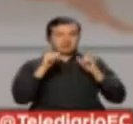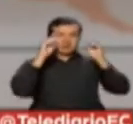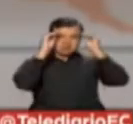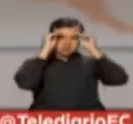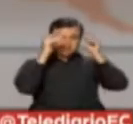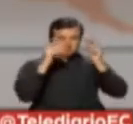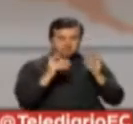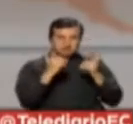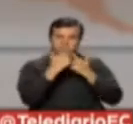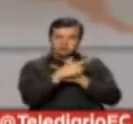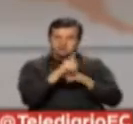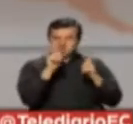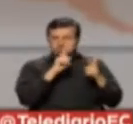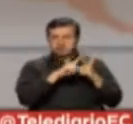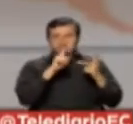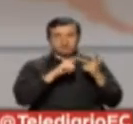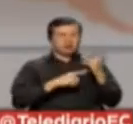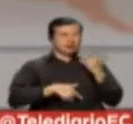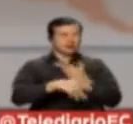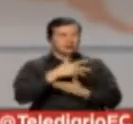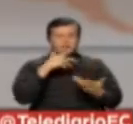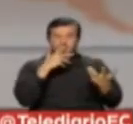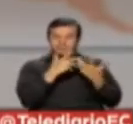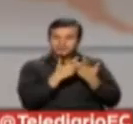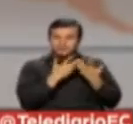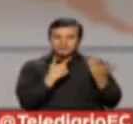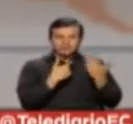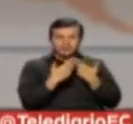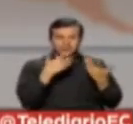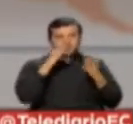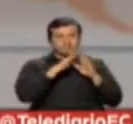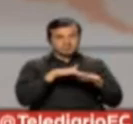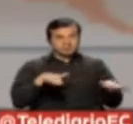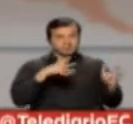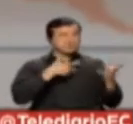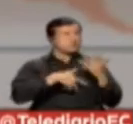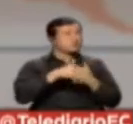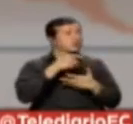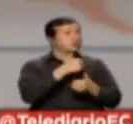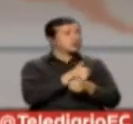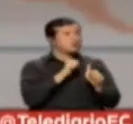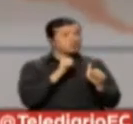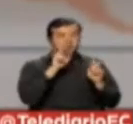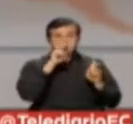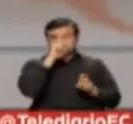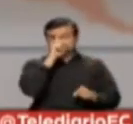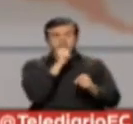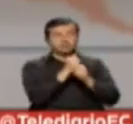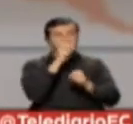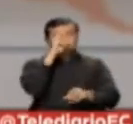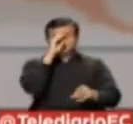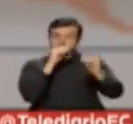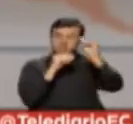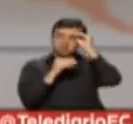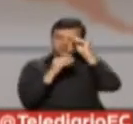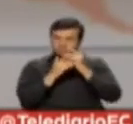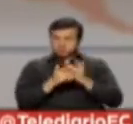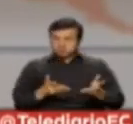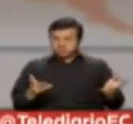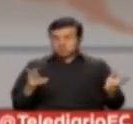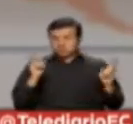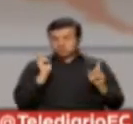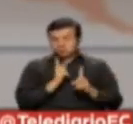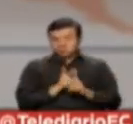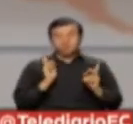este acercamiento más directo hacia los hacia los estudiantes autonomía en el trabajo de aprendizaje a eso a eso nos referimos